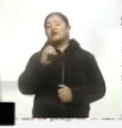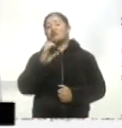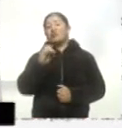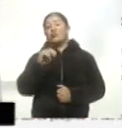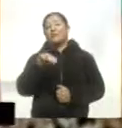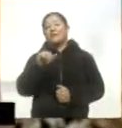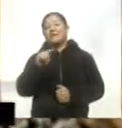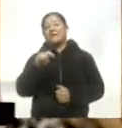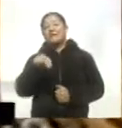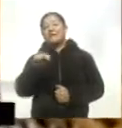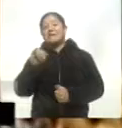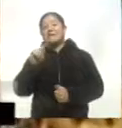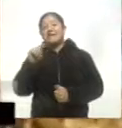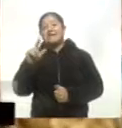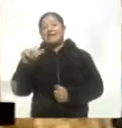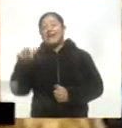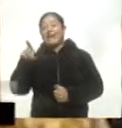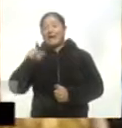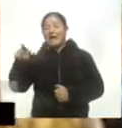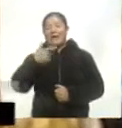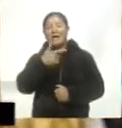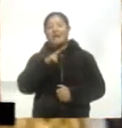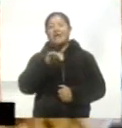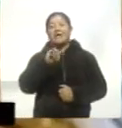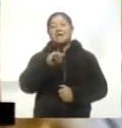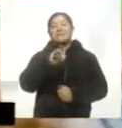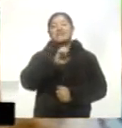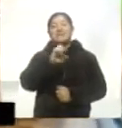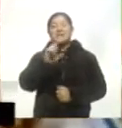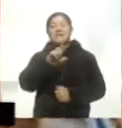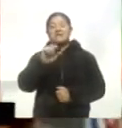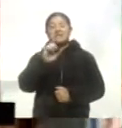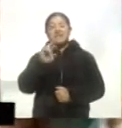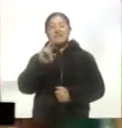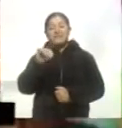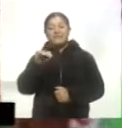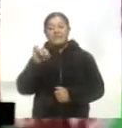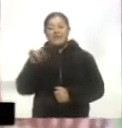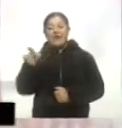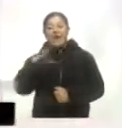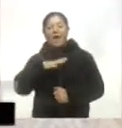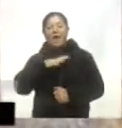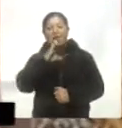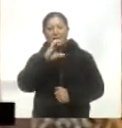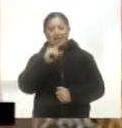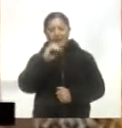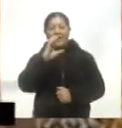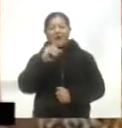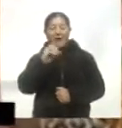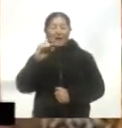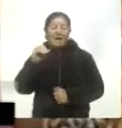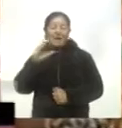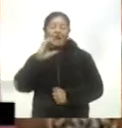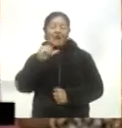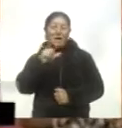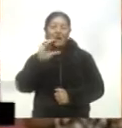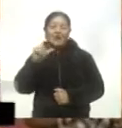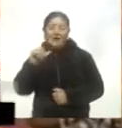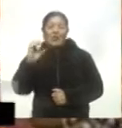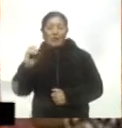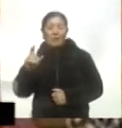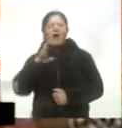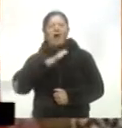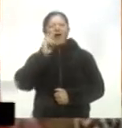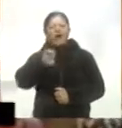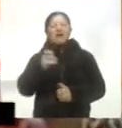Galindo produce de manera artesanal el cacao, una exquisita bebida propia del sur de Tlaxcala. Y elaboro productos a base